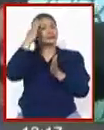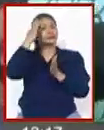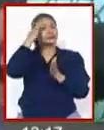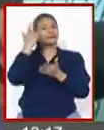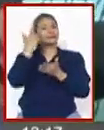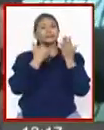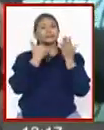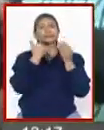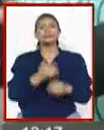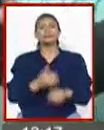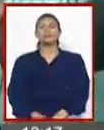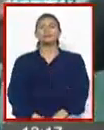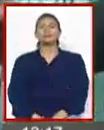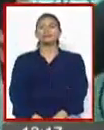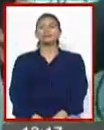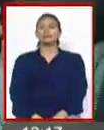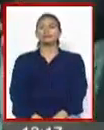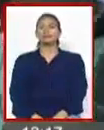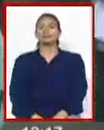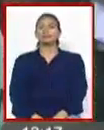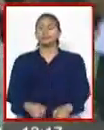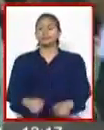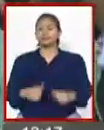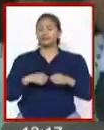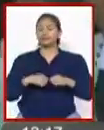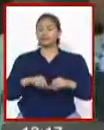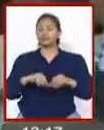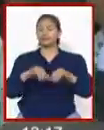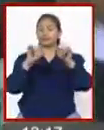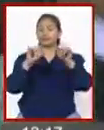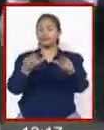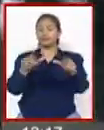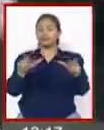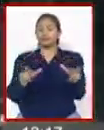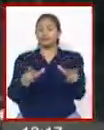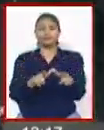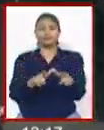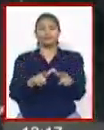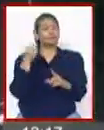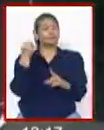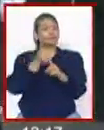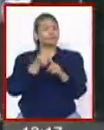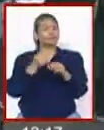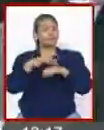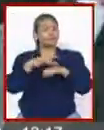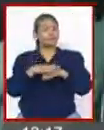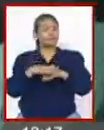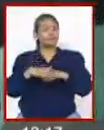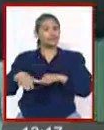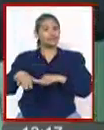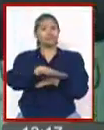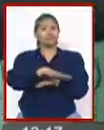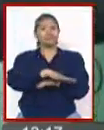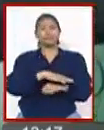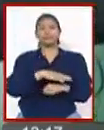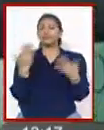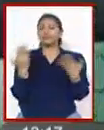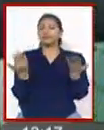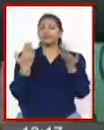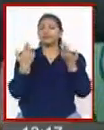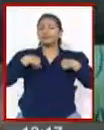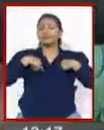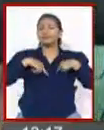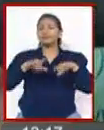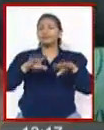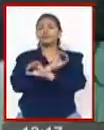lo que pasó, ¿no ve? Finalmente, ¿ustedes van a continuar en el lugar luchando por sus tierras? Sí, sí, porque mire, yo no tengo a dónde irme,